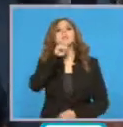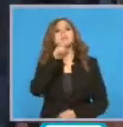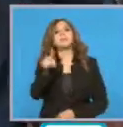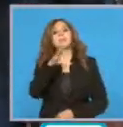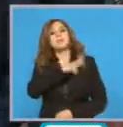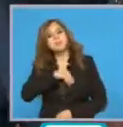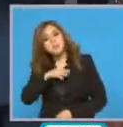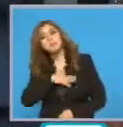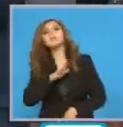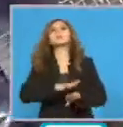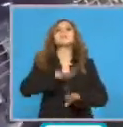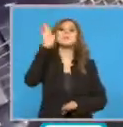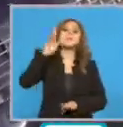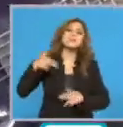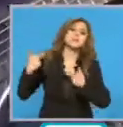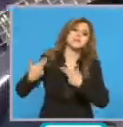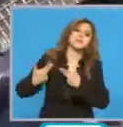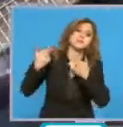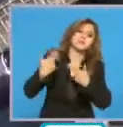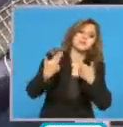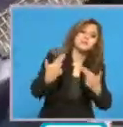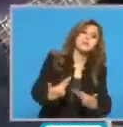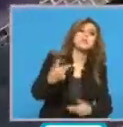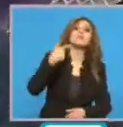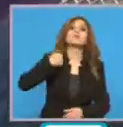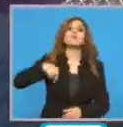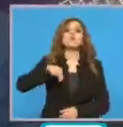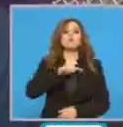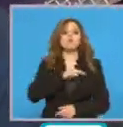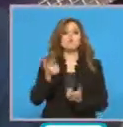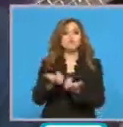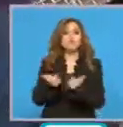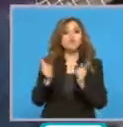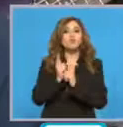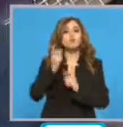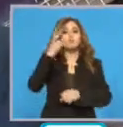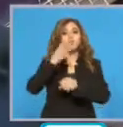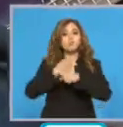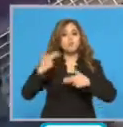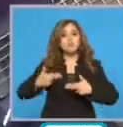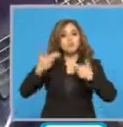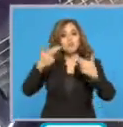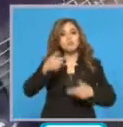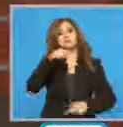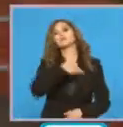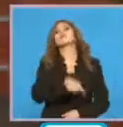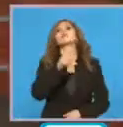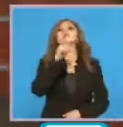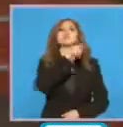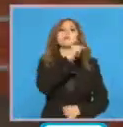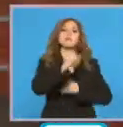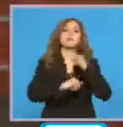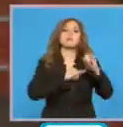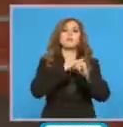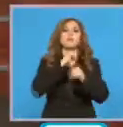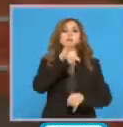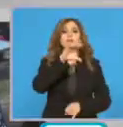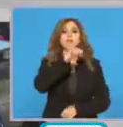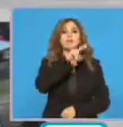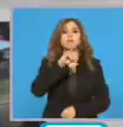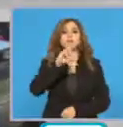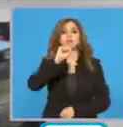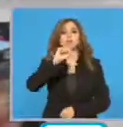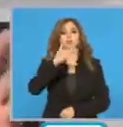Y ¿no? más generaciones. Ahorita sí, claro. Nosotros somos la tercera generación que estamos aquí en Internacional Carro Show de Antonio Hernández. Y platicamos que después del